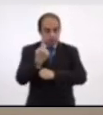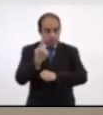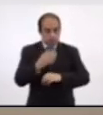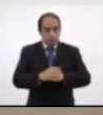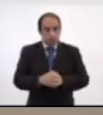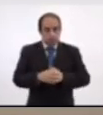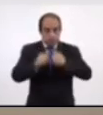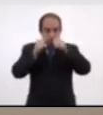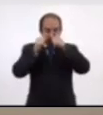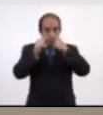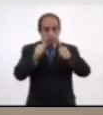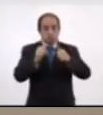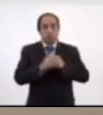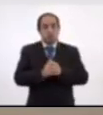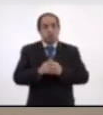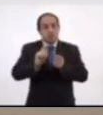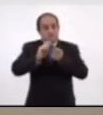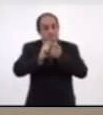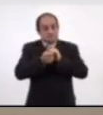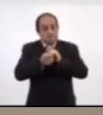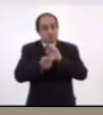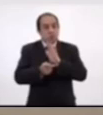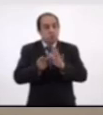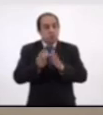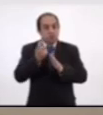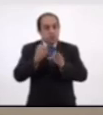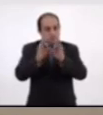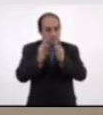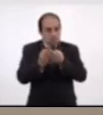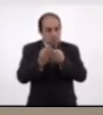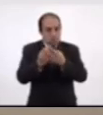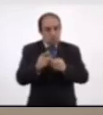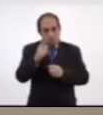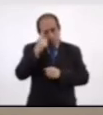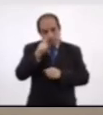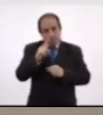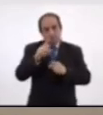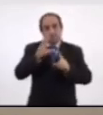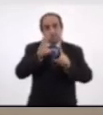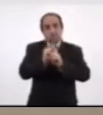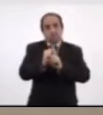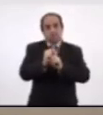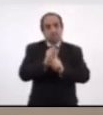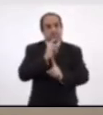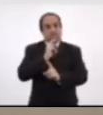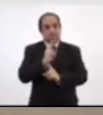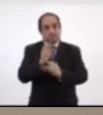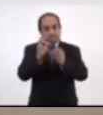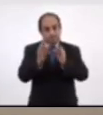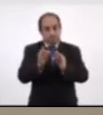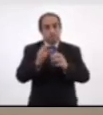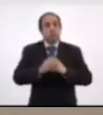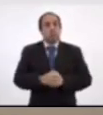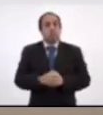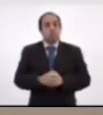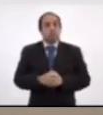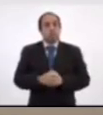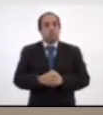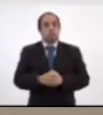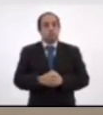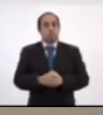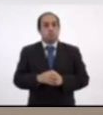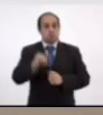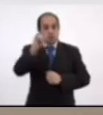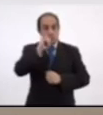porque atender y reconvertirse de esta manera para lograr este resultado, que jamás el